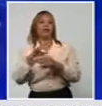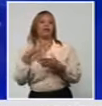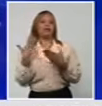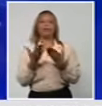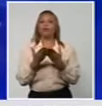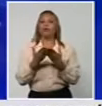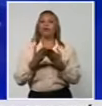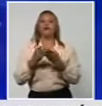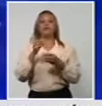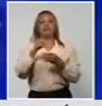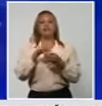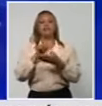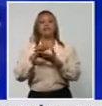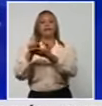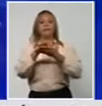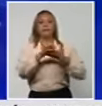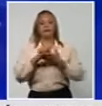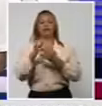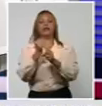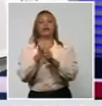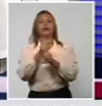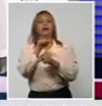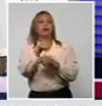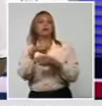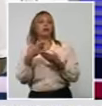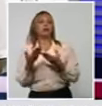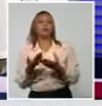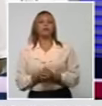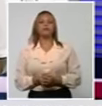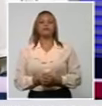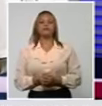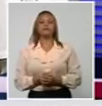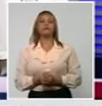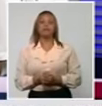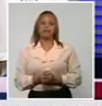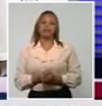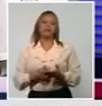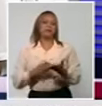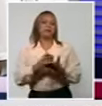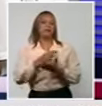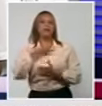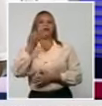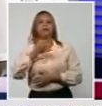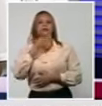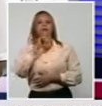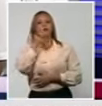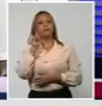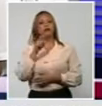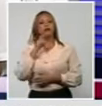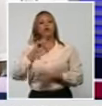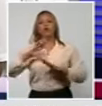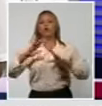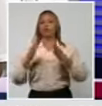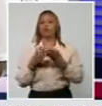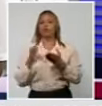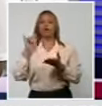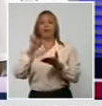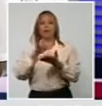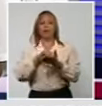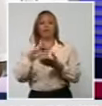personal de servicio que interviene en nuestros aeropuertos? Sí, Lazarito, mirándole un poco de continuidad a la pregunta anterior, todos nuestros aeropuertos internacionales ya